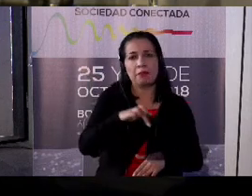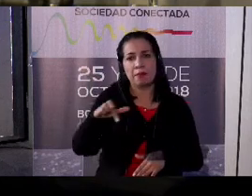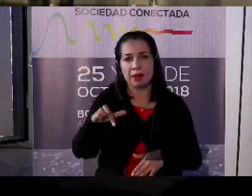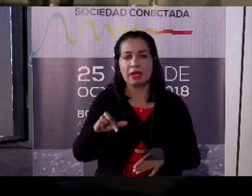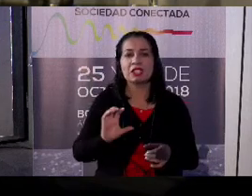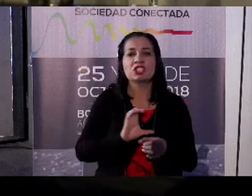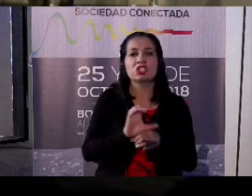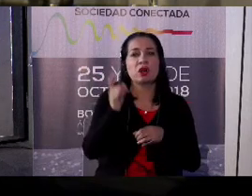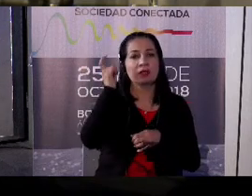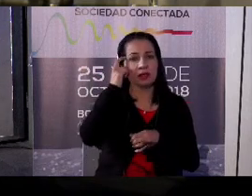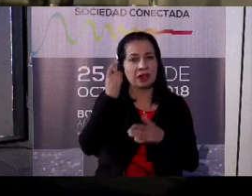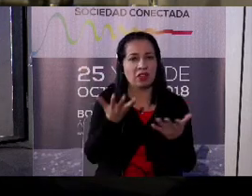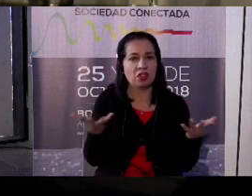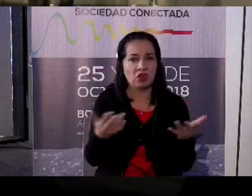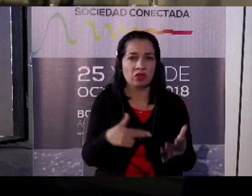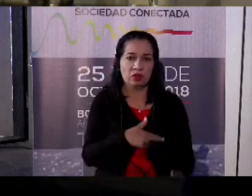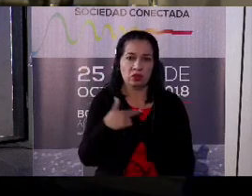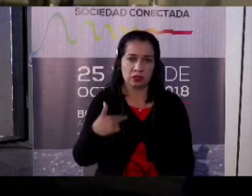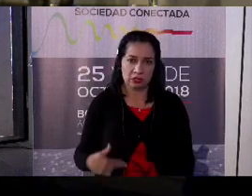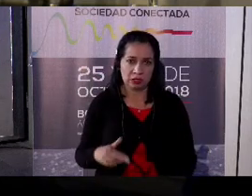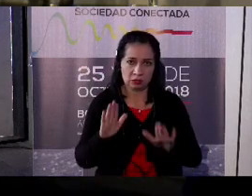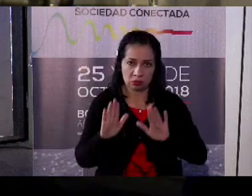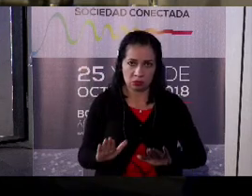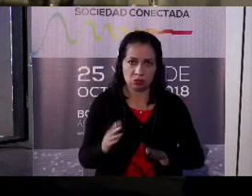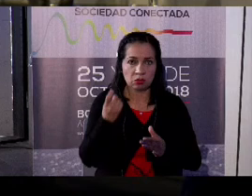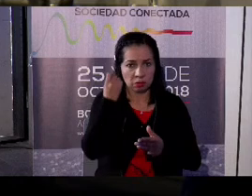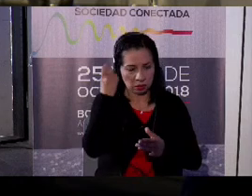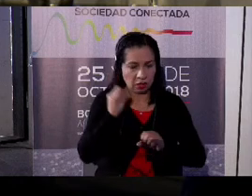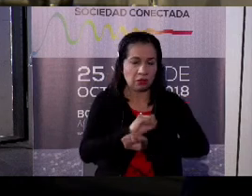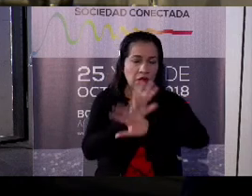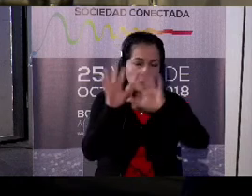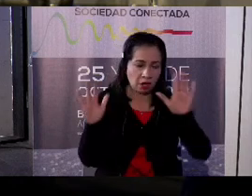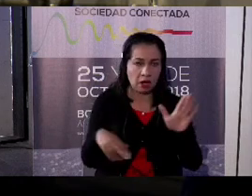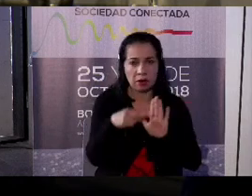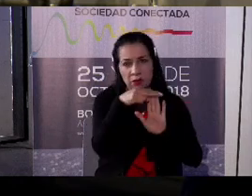China tenemos un buen entendimiento de los